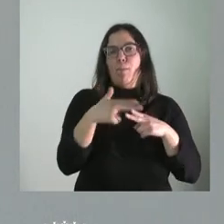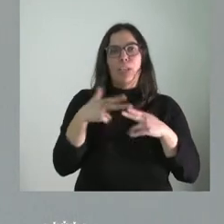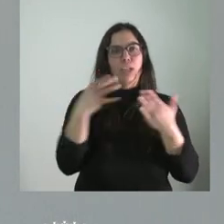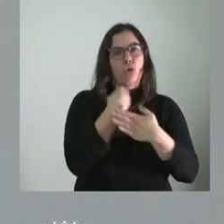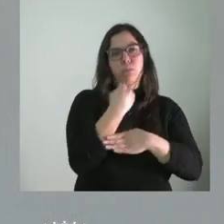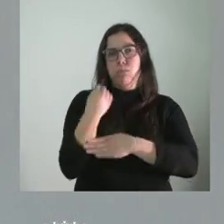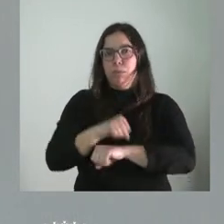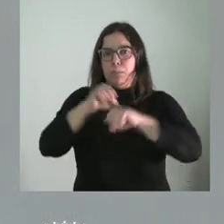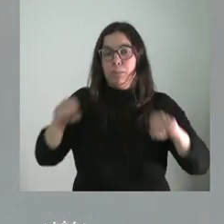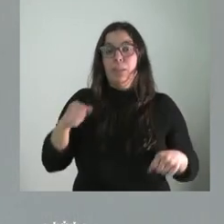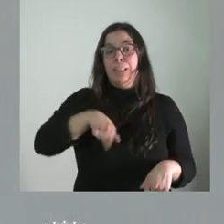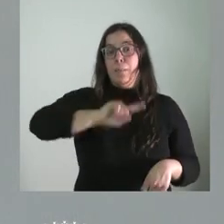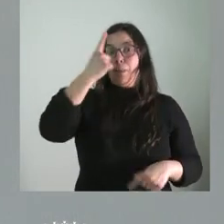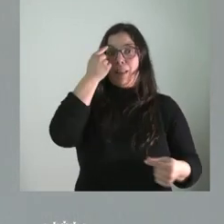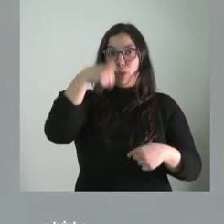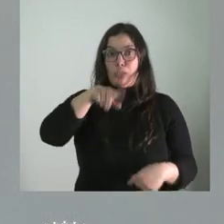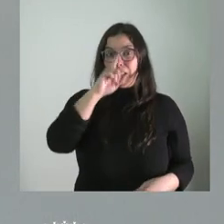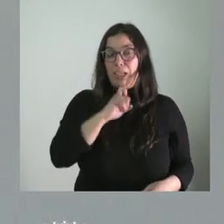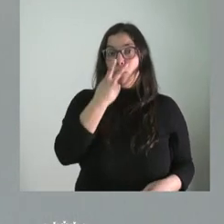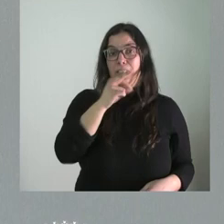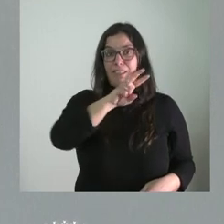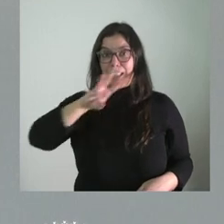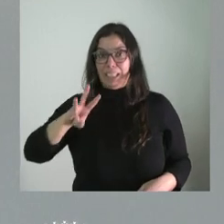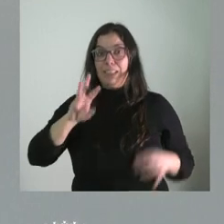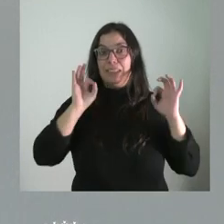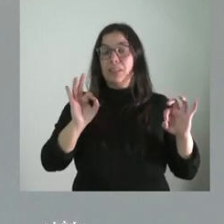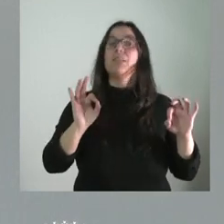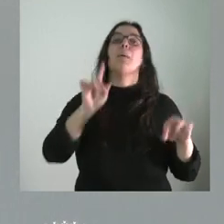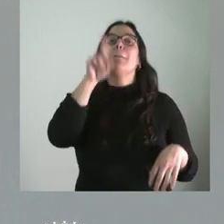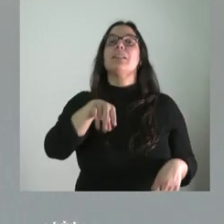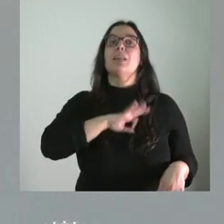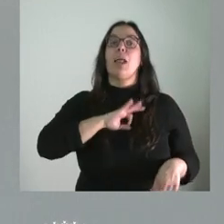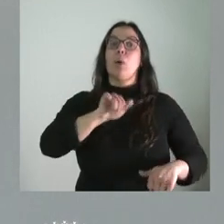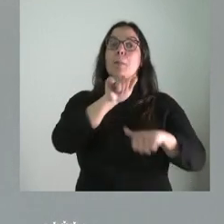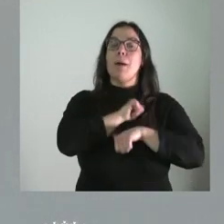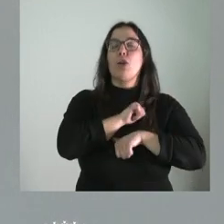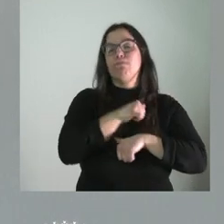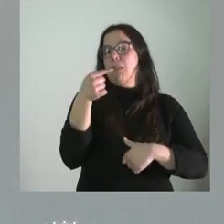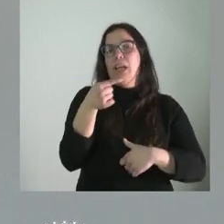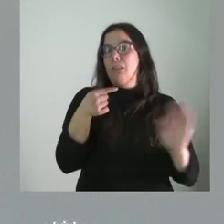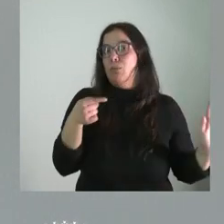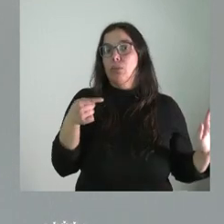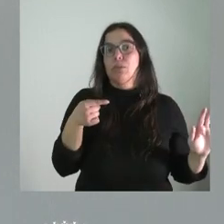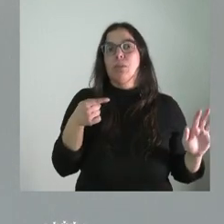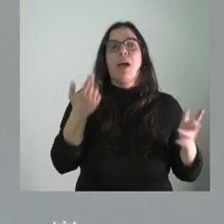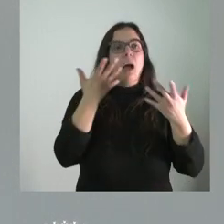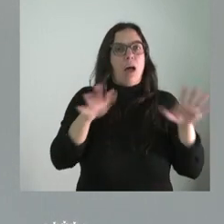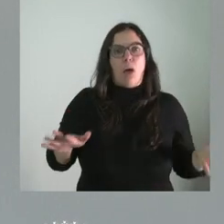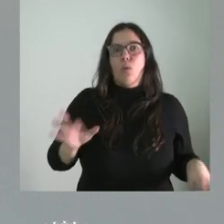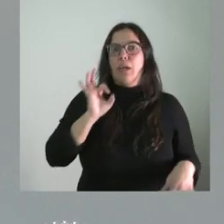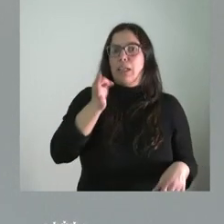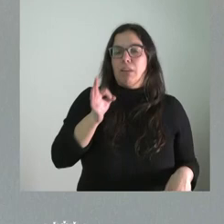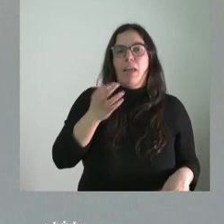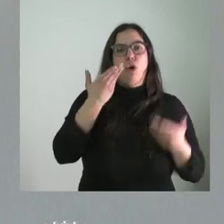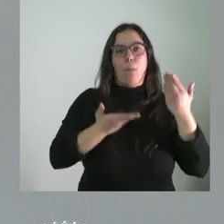y este primer dato del año 23 en el mes de enero pues es y por más que como les diga seamos la tercera